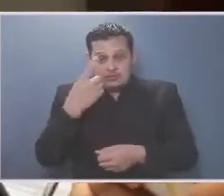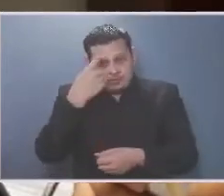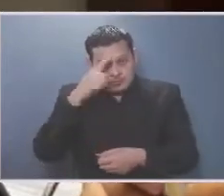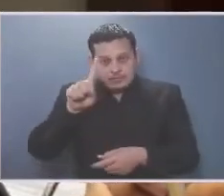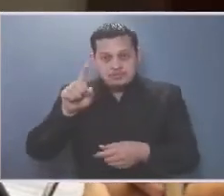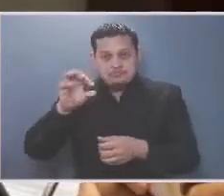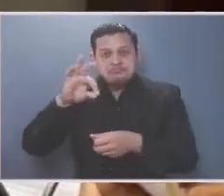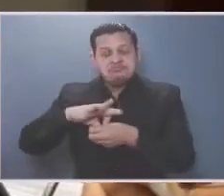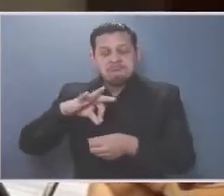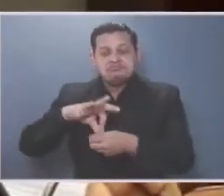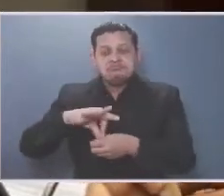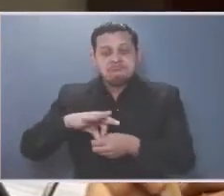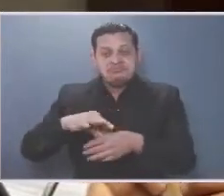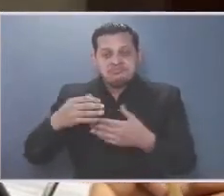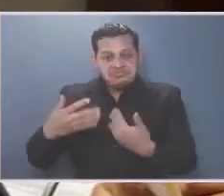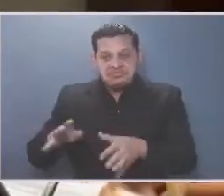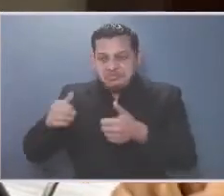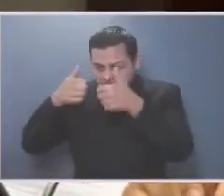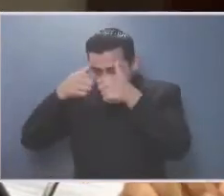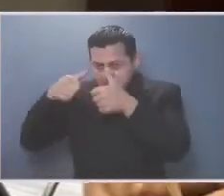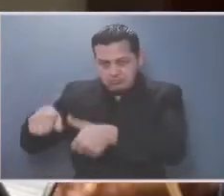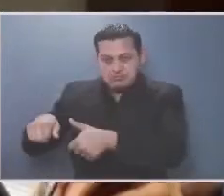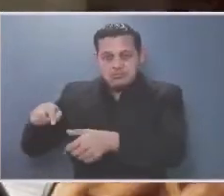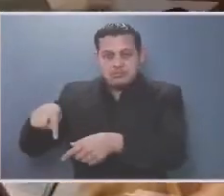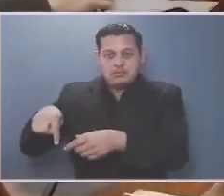estas reformas sean se materialicen muchas gracias